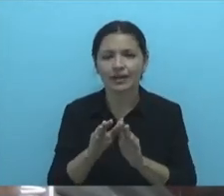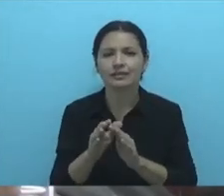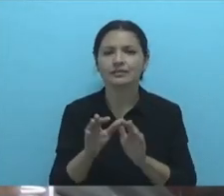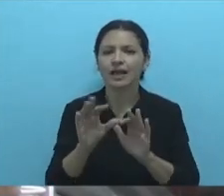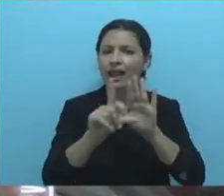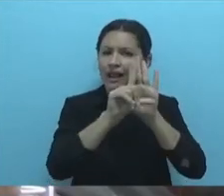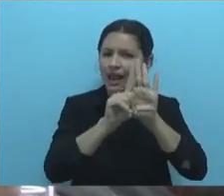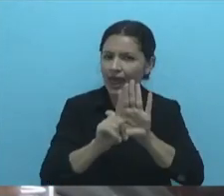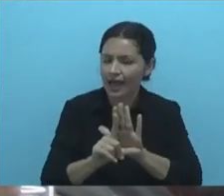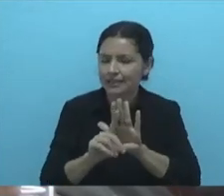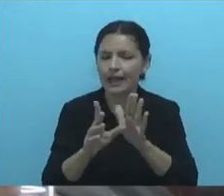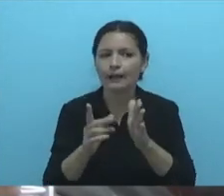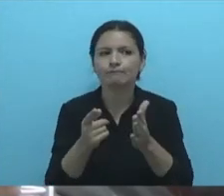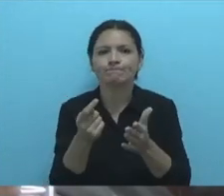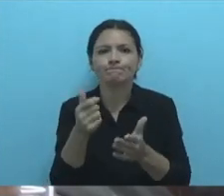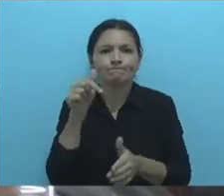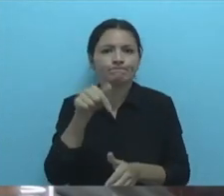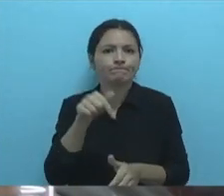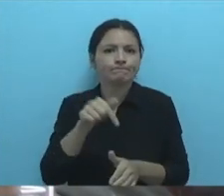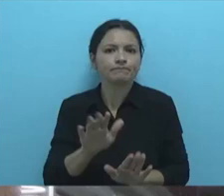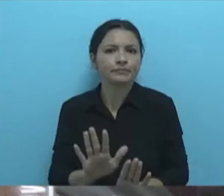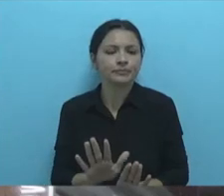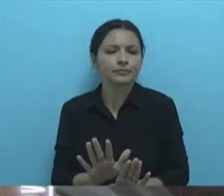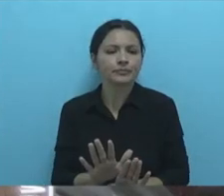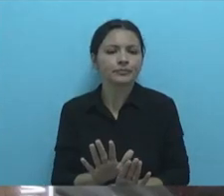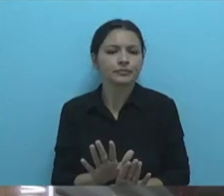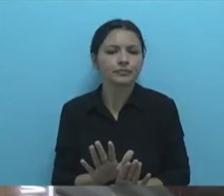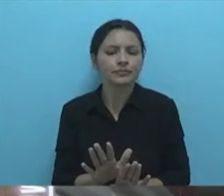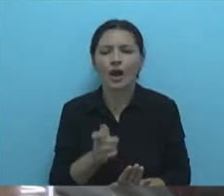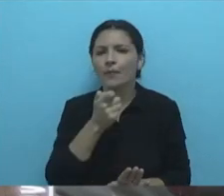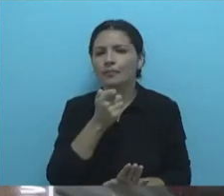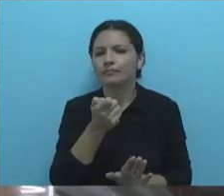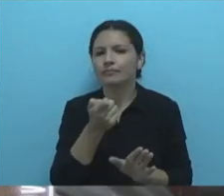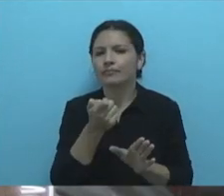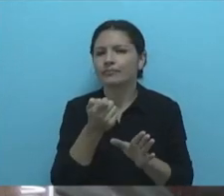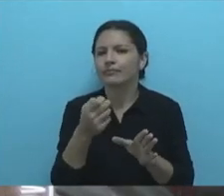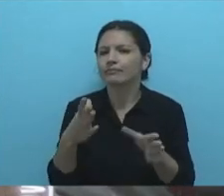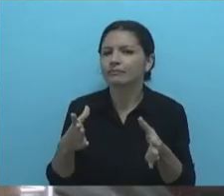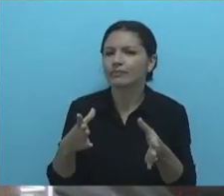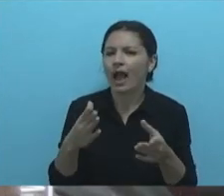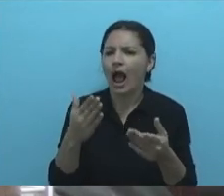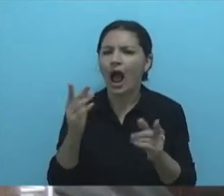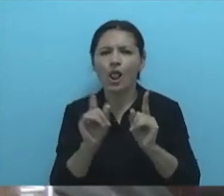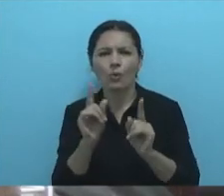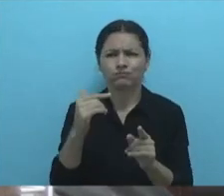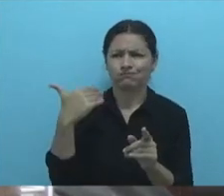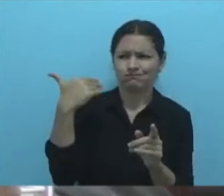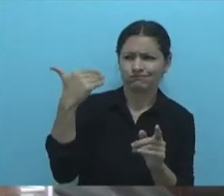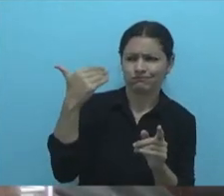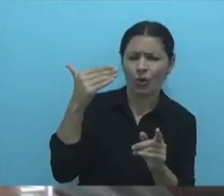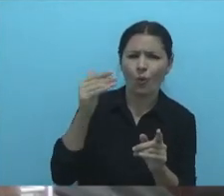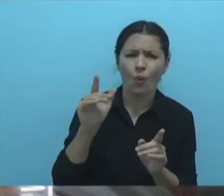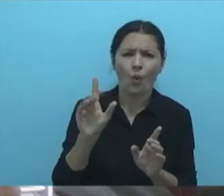estamos atravesando un momento histórico en el cual vemos fortalecerse y predominar discursos que son de odio